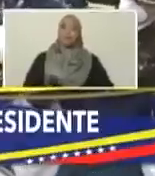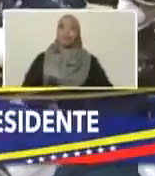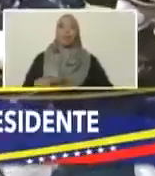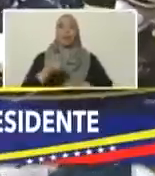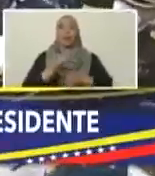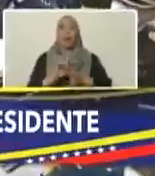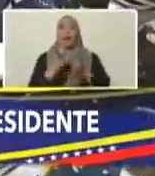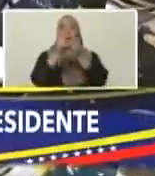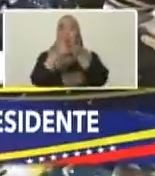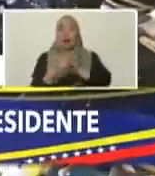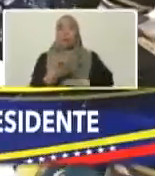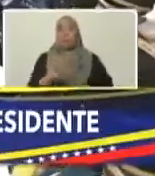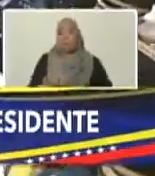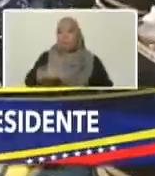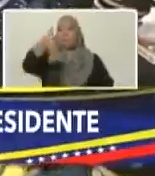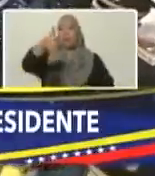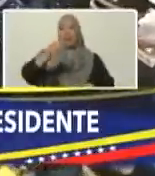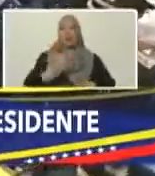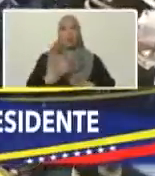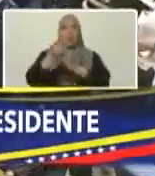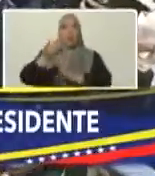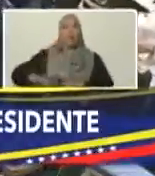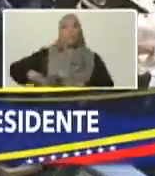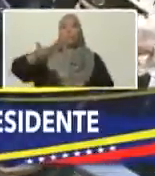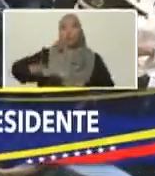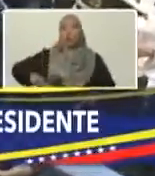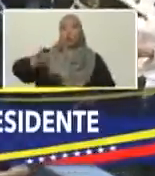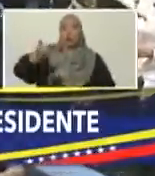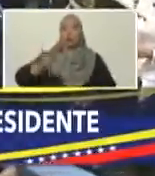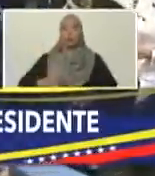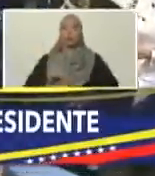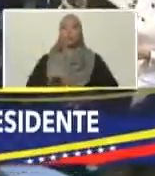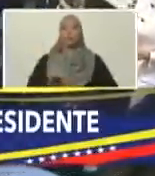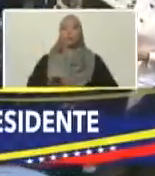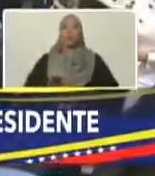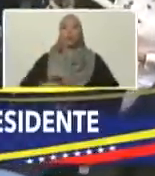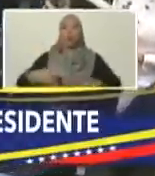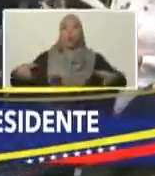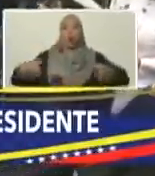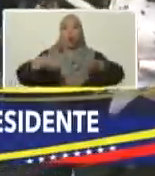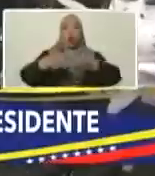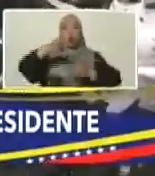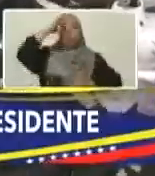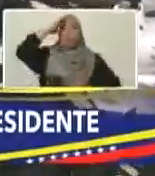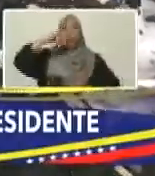de división y vicealmirante, componente Ejército Bolivariano.